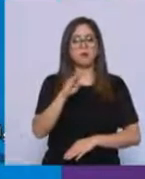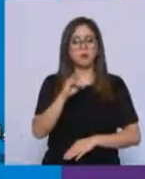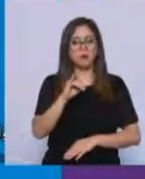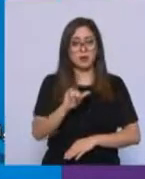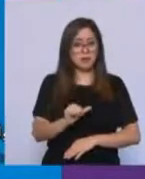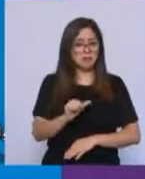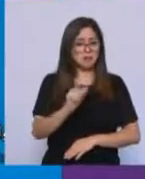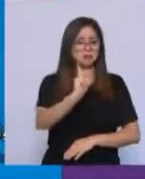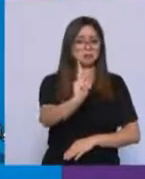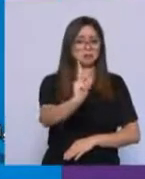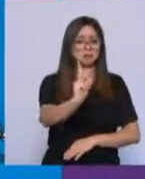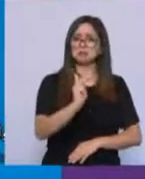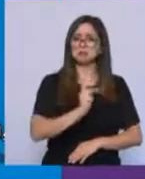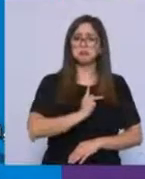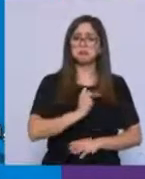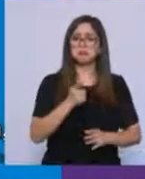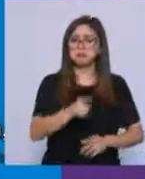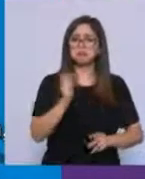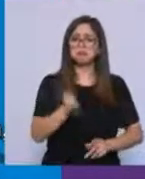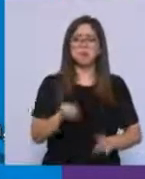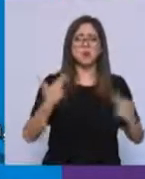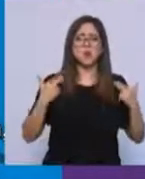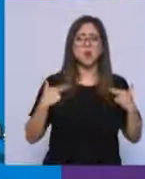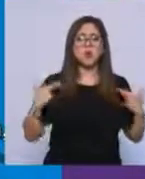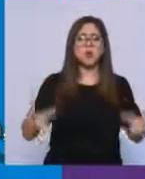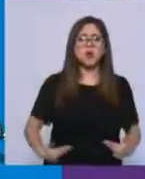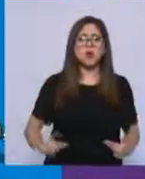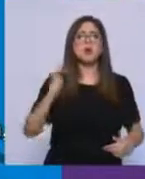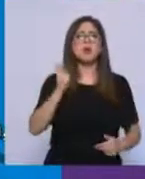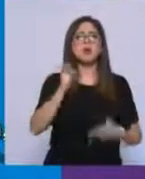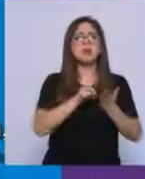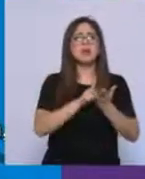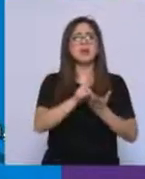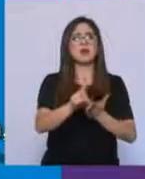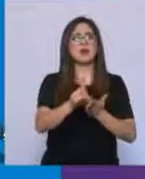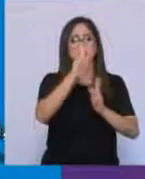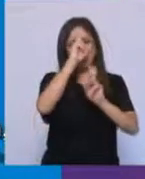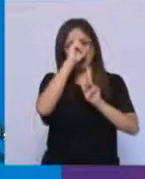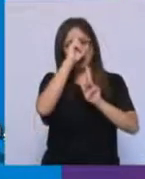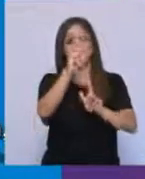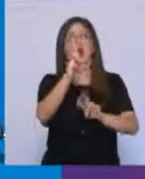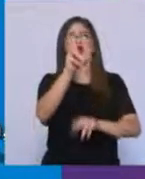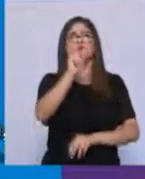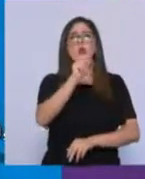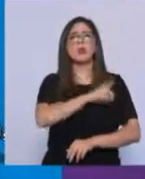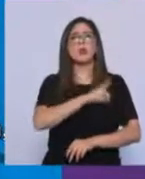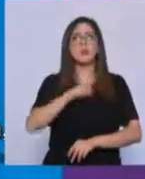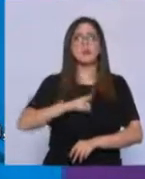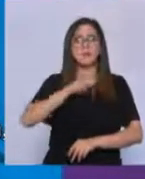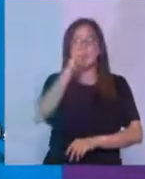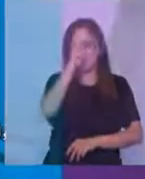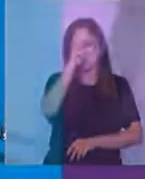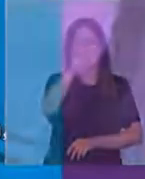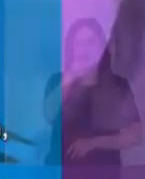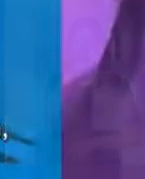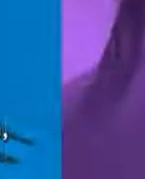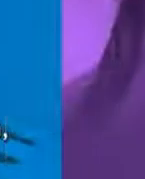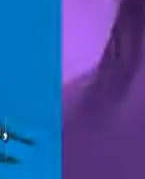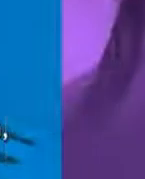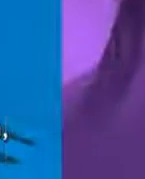Soy como tú, soy un ser humano con el derecho al respeto y a la no violencia.